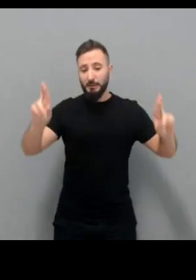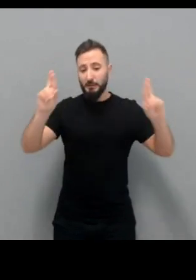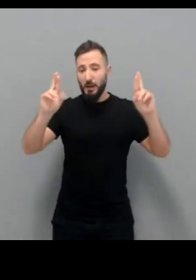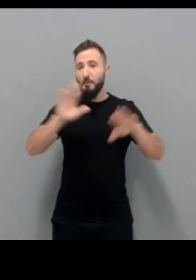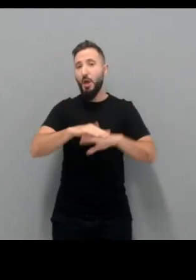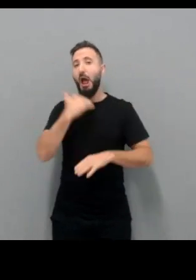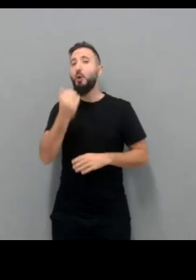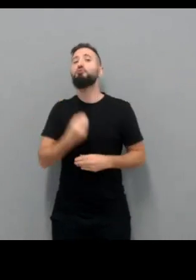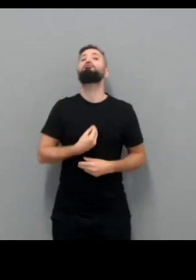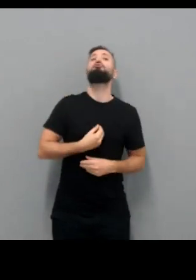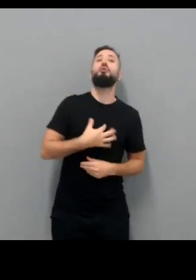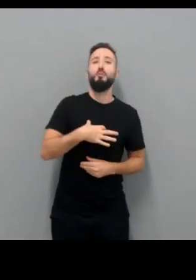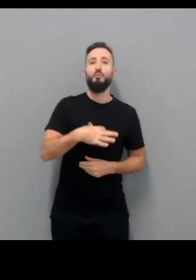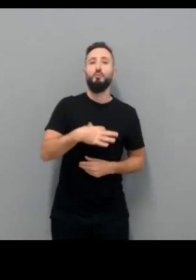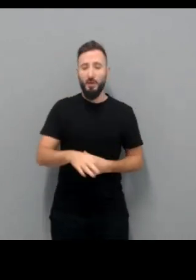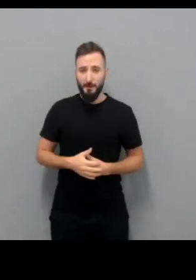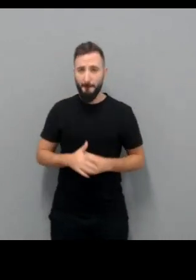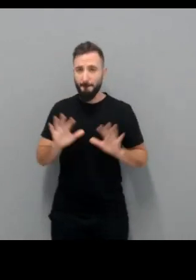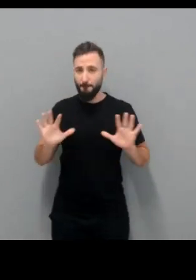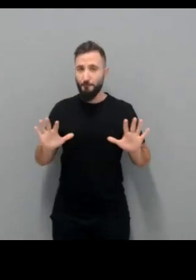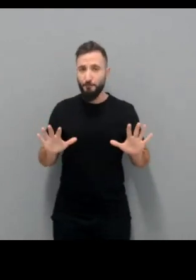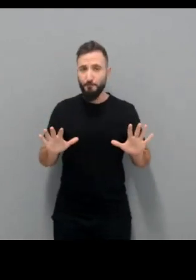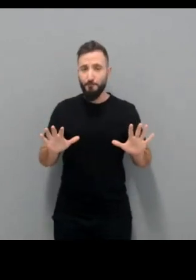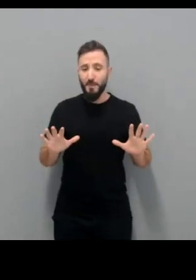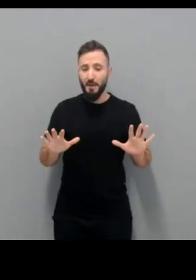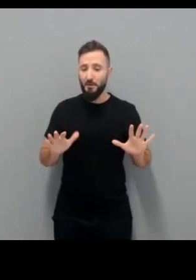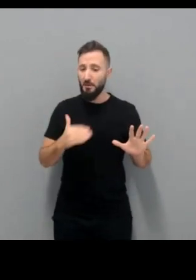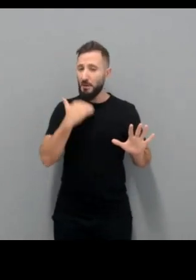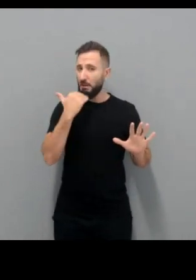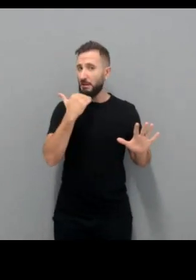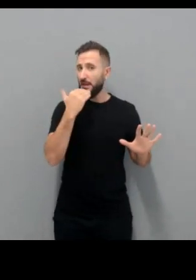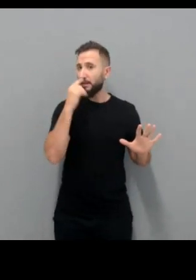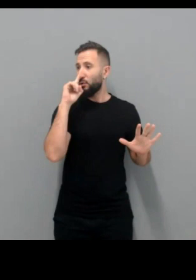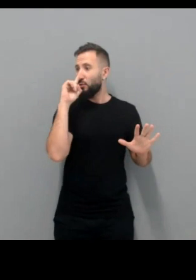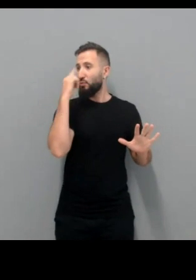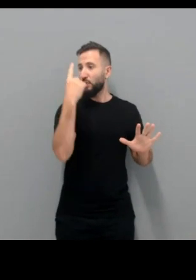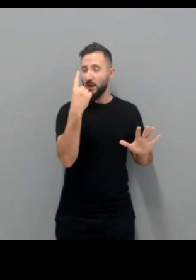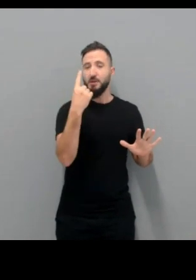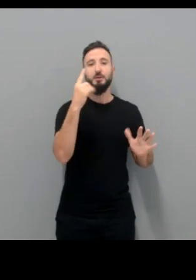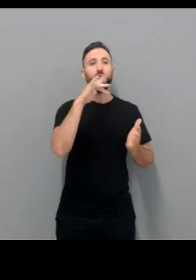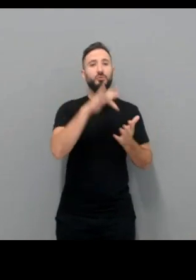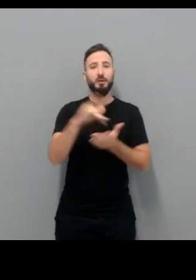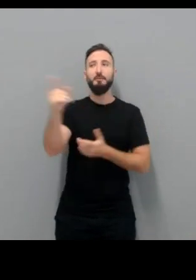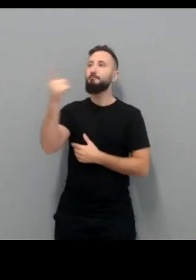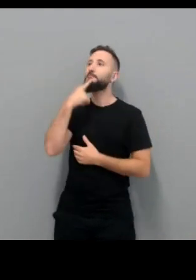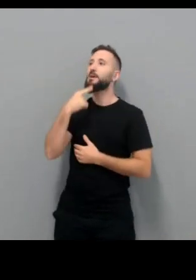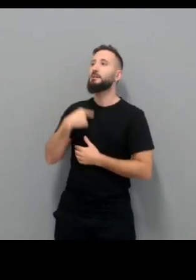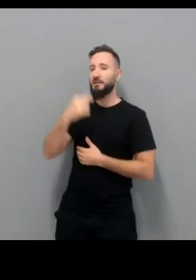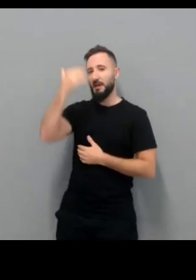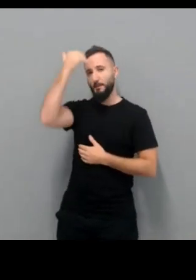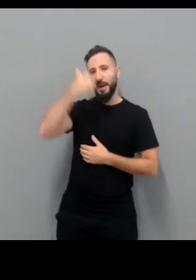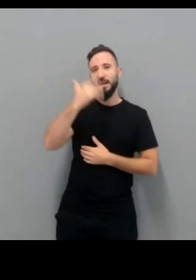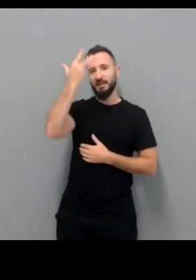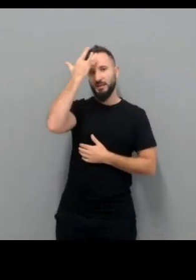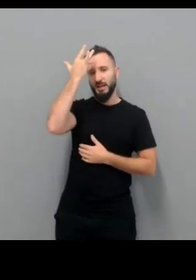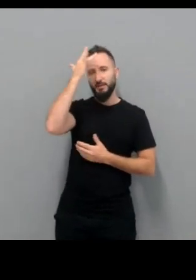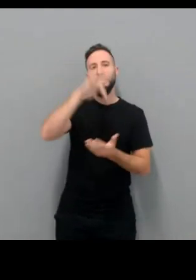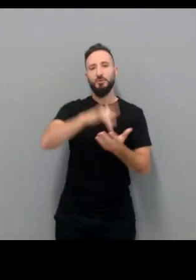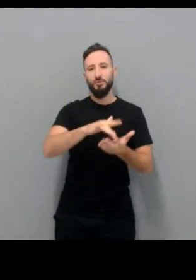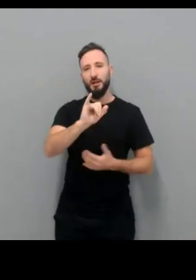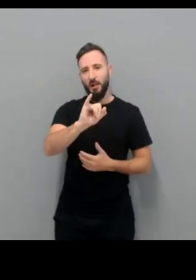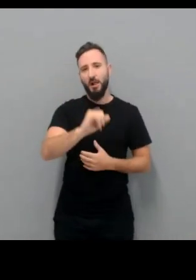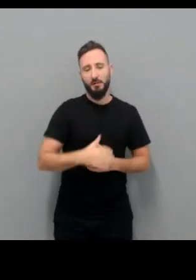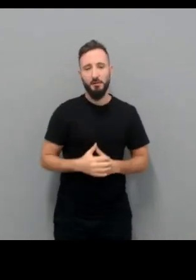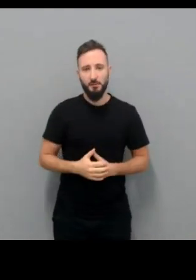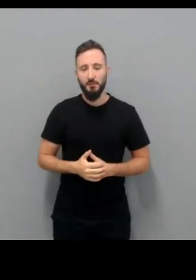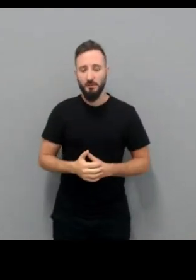susto. Pero bueno, casi al año del nacimiento de Luca fue cuando nos confirman que Luca tiene parálisis cerebral. Claro,